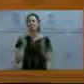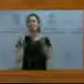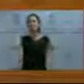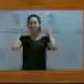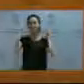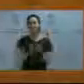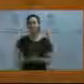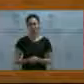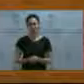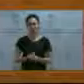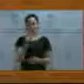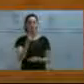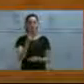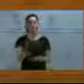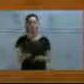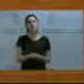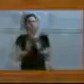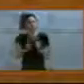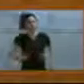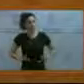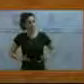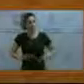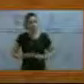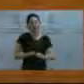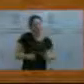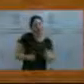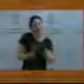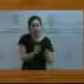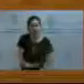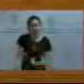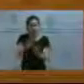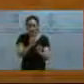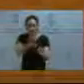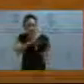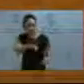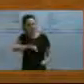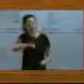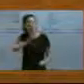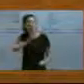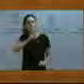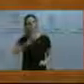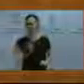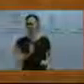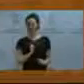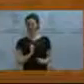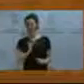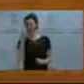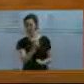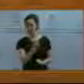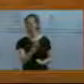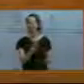No crean que renunciamos a que cada persona pueda mantener o defender sus sentimientos identitarios. No faltaba más. Esto